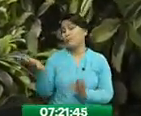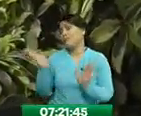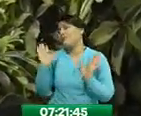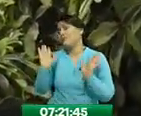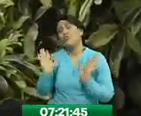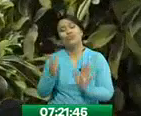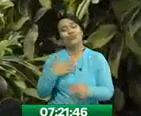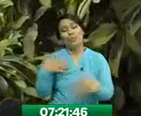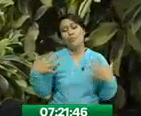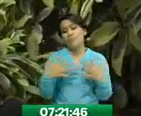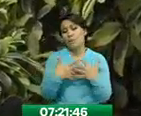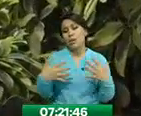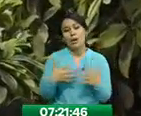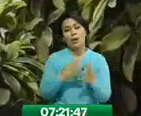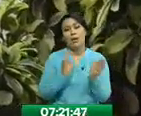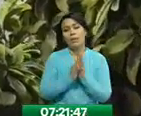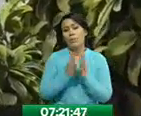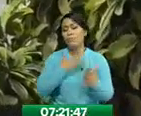hecho?